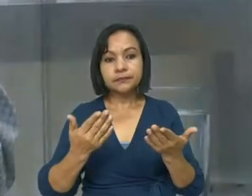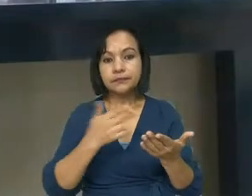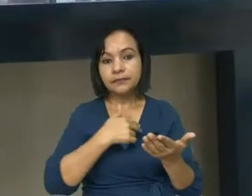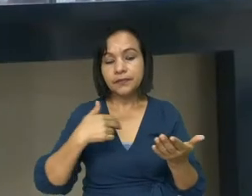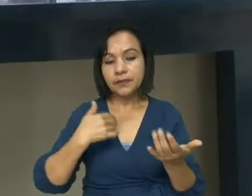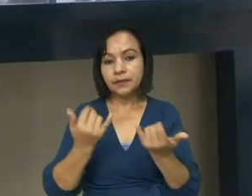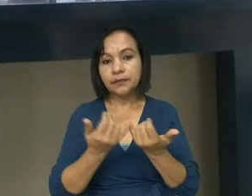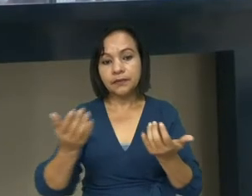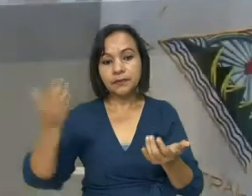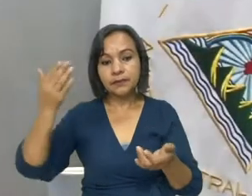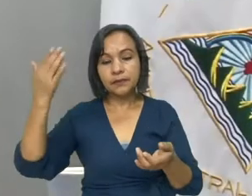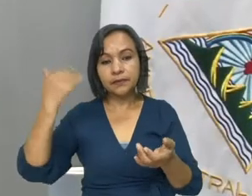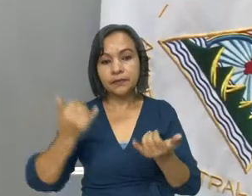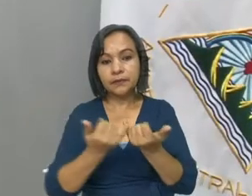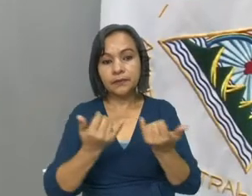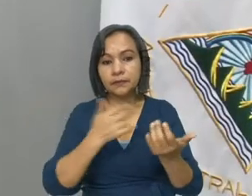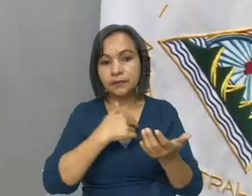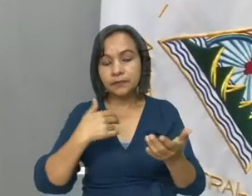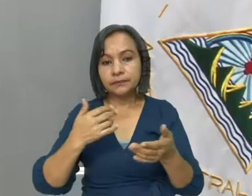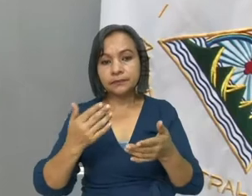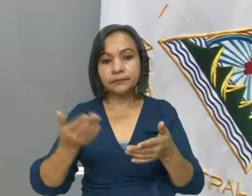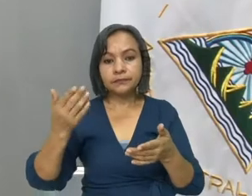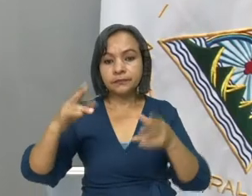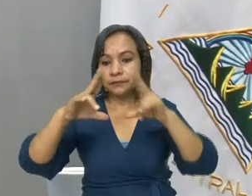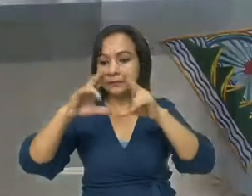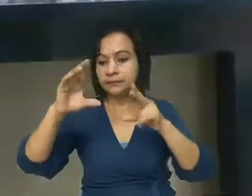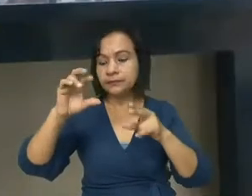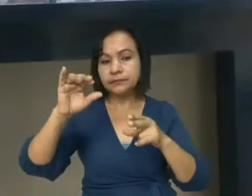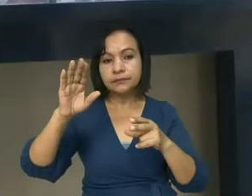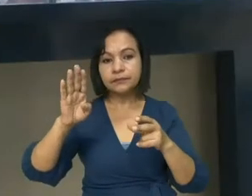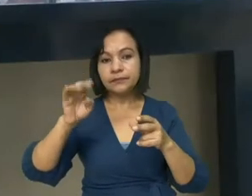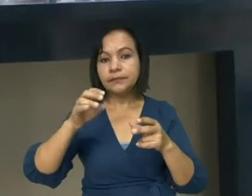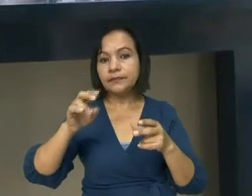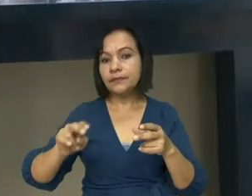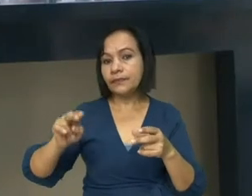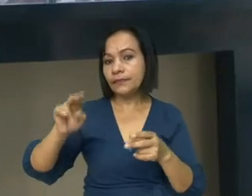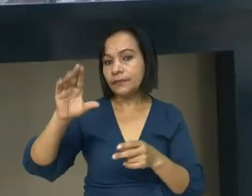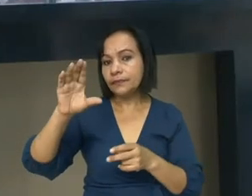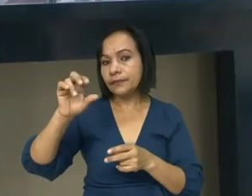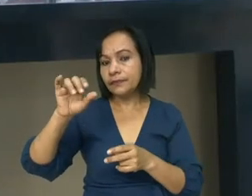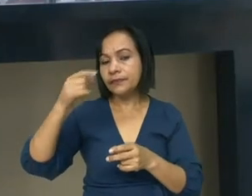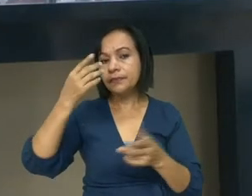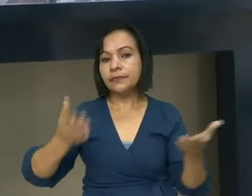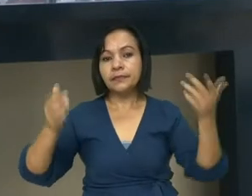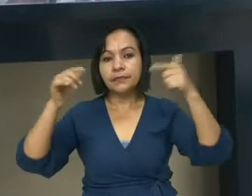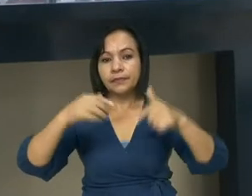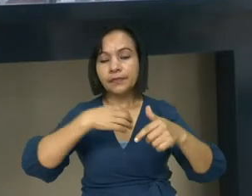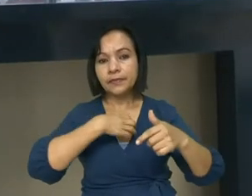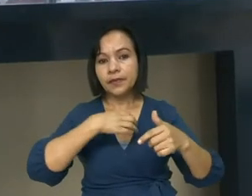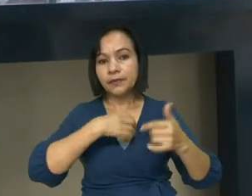además, histórica, las deudas saldadas también con la Costa Caribe. Así es, y exactamente, con el énfasis en la Costa Caribe, que ahora, como te decía, tiene su